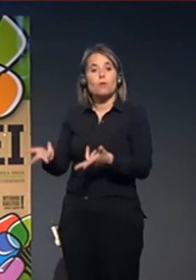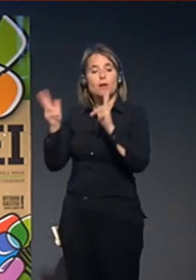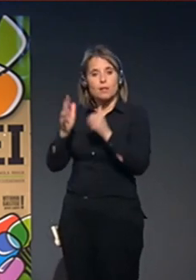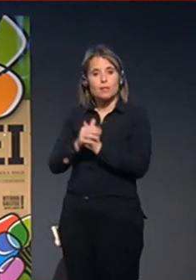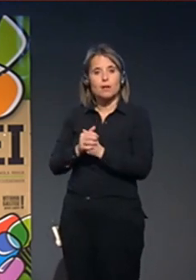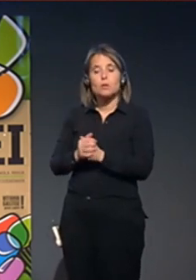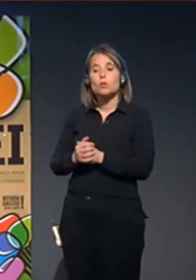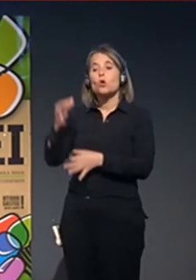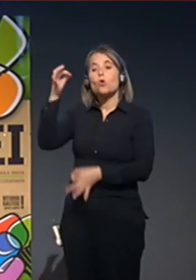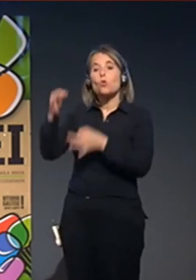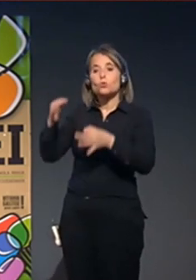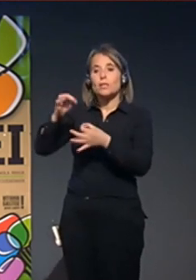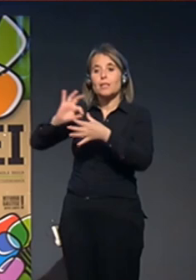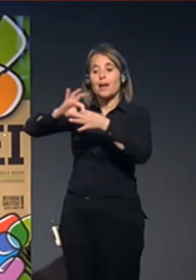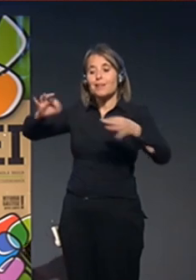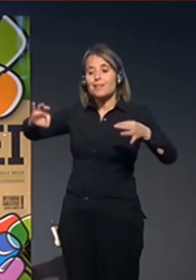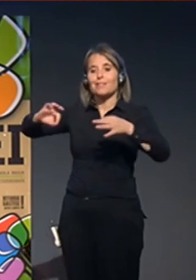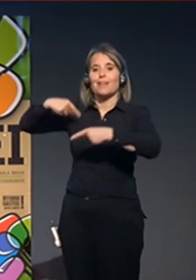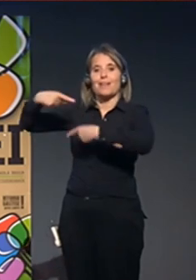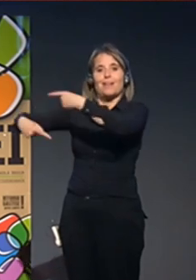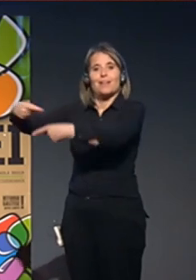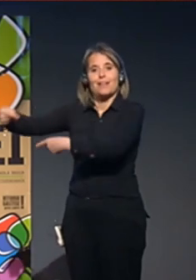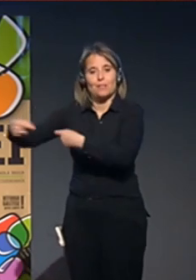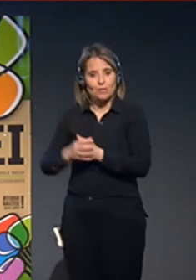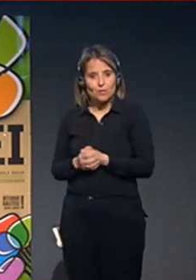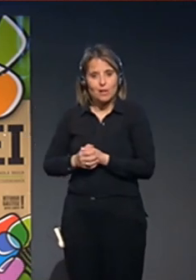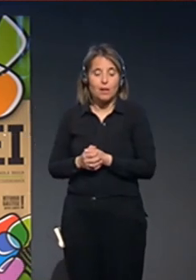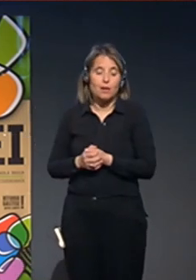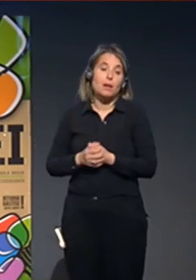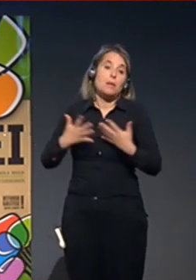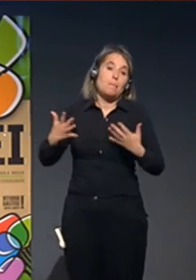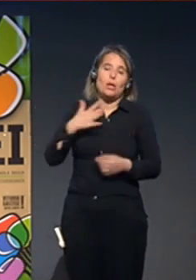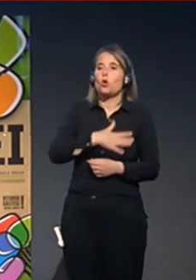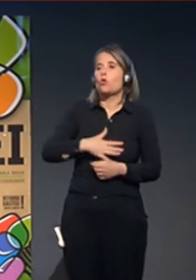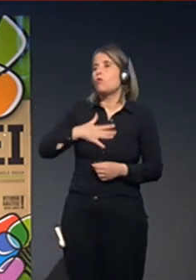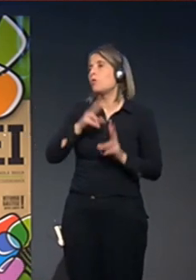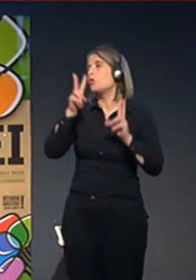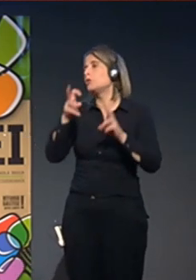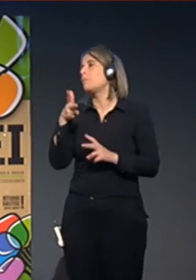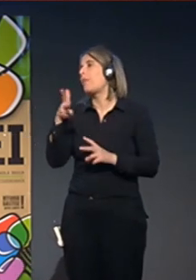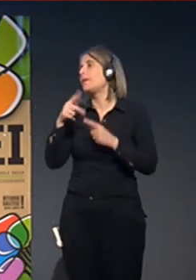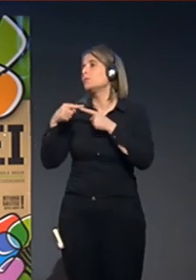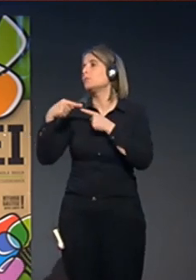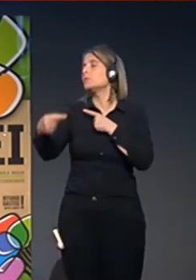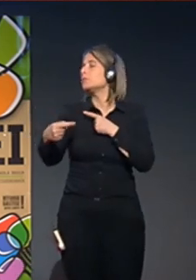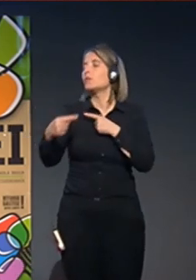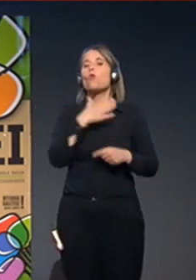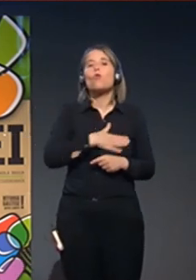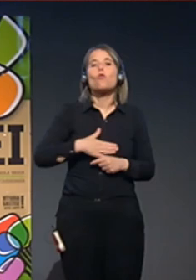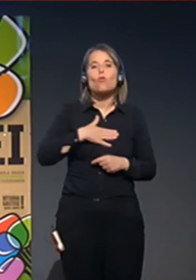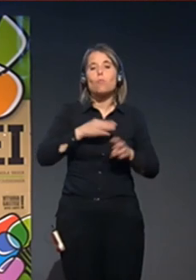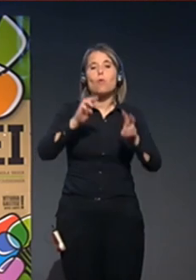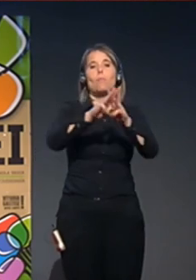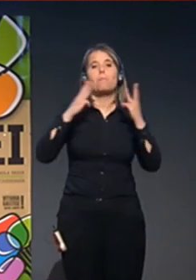la justicia intergeneracional pero sobre todo y mucho más cómodo que eso de los derechos de las generaciones futuras está tener en